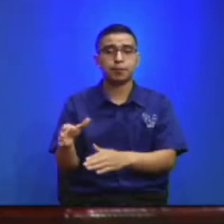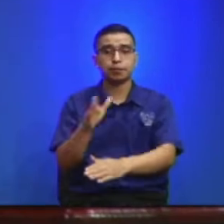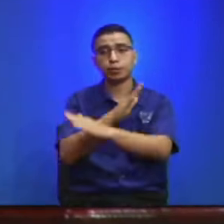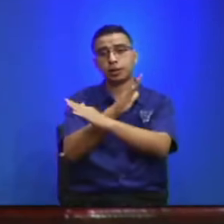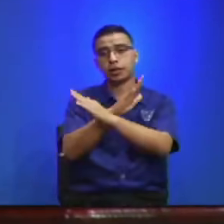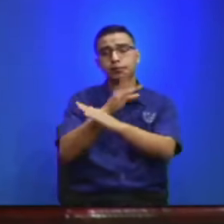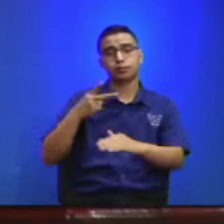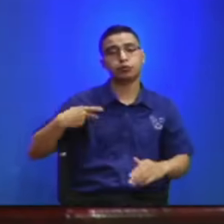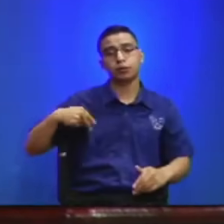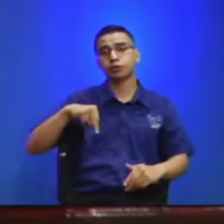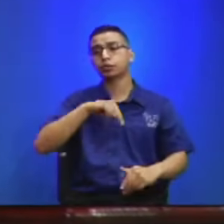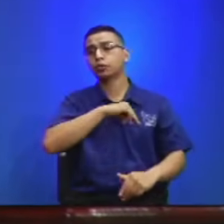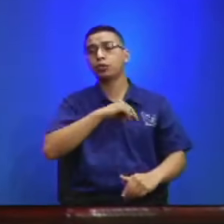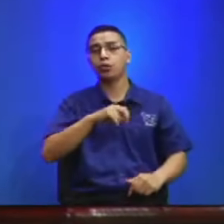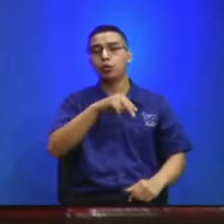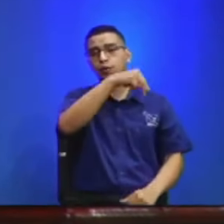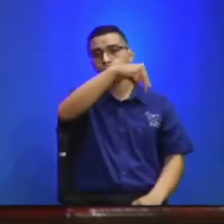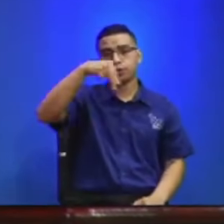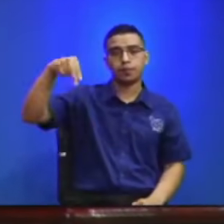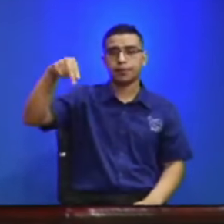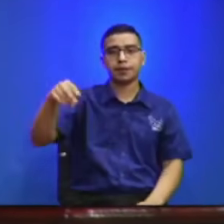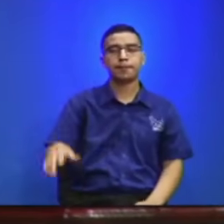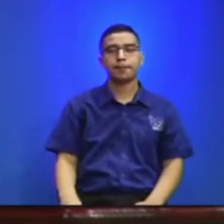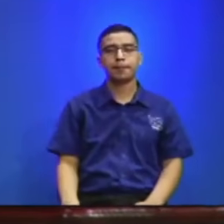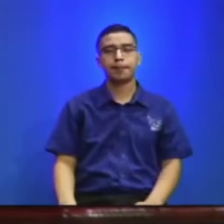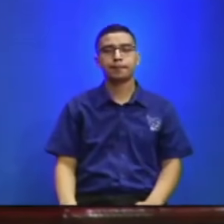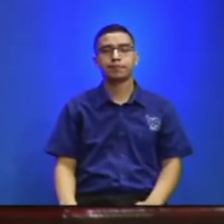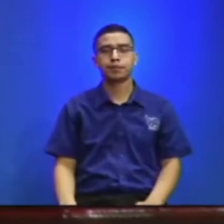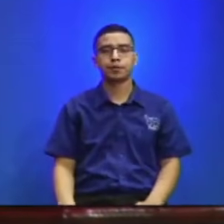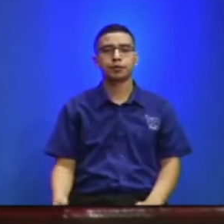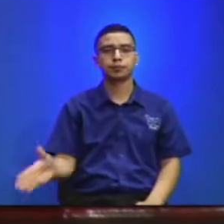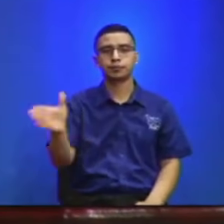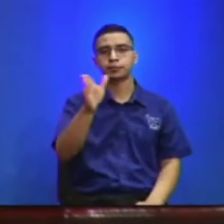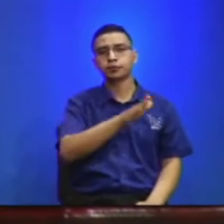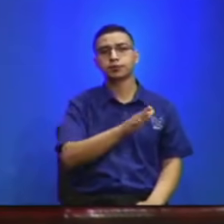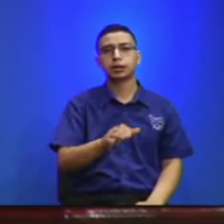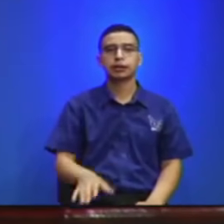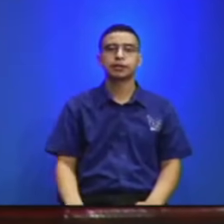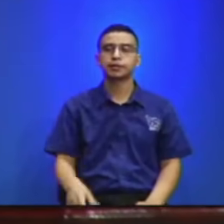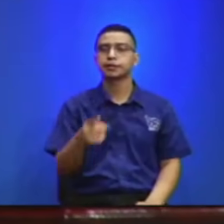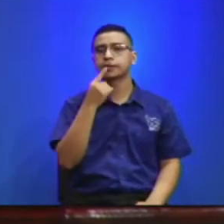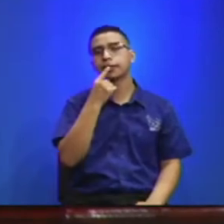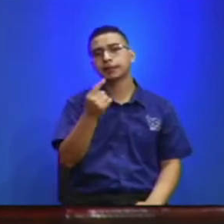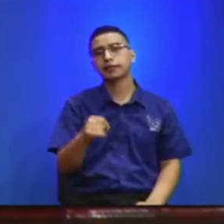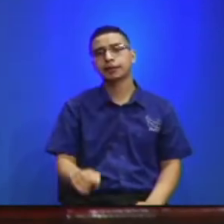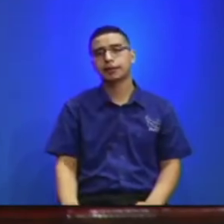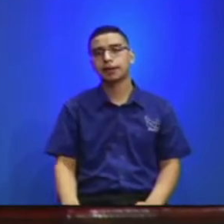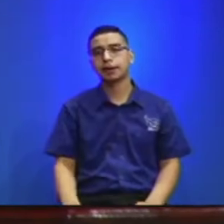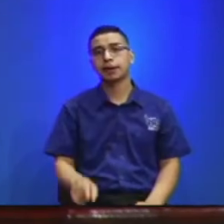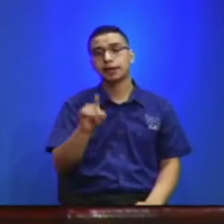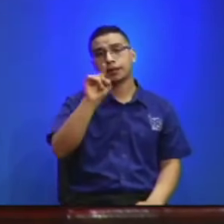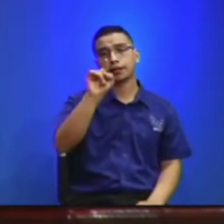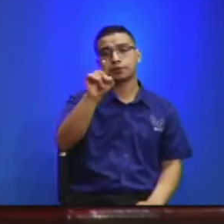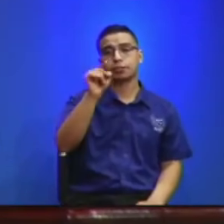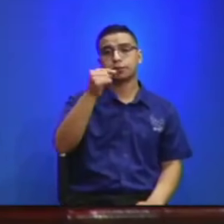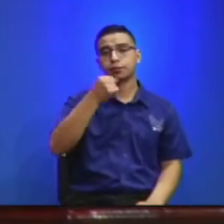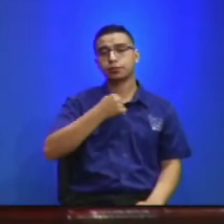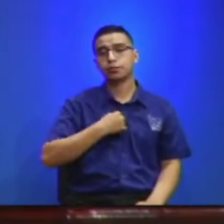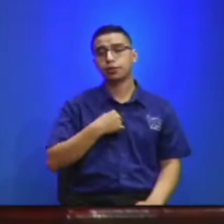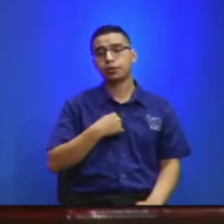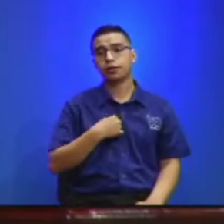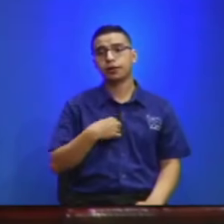no no se va a escribir veras pero en el supuesto y otro capítulo 11 ahí estaría el